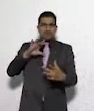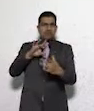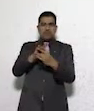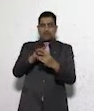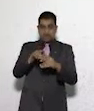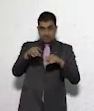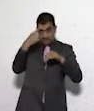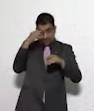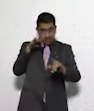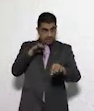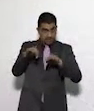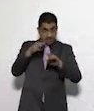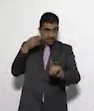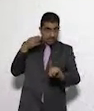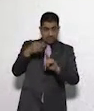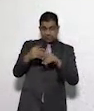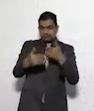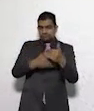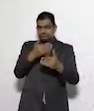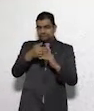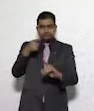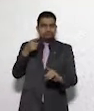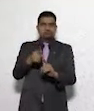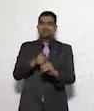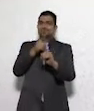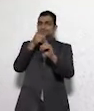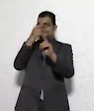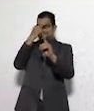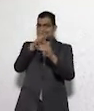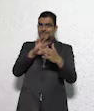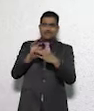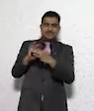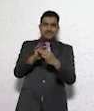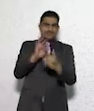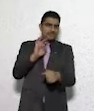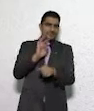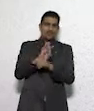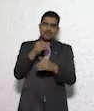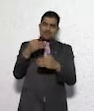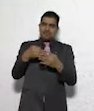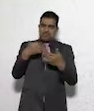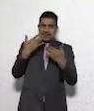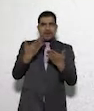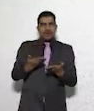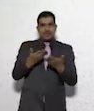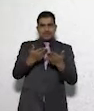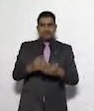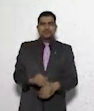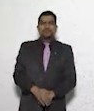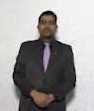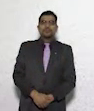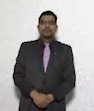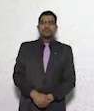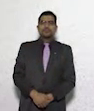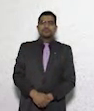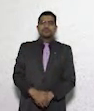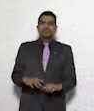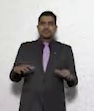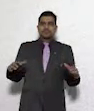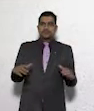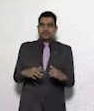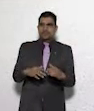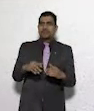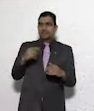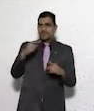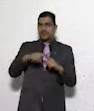prácticas para hacer frente a los desafíos que en materia de seguridad presenta nuestra realidad nacional. Las conclusiones de